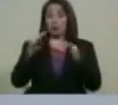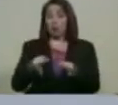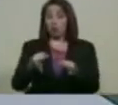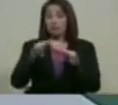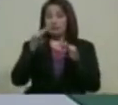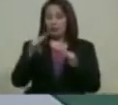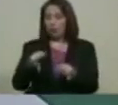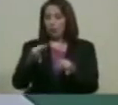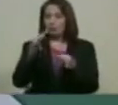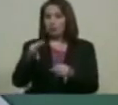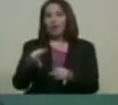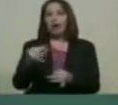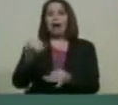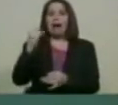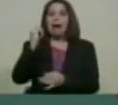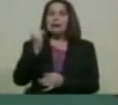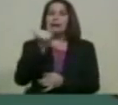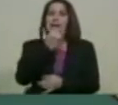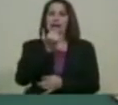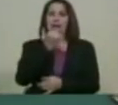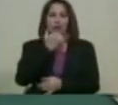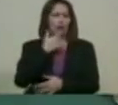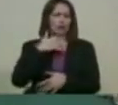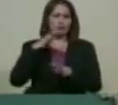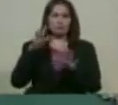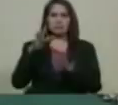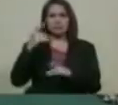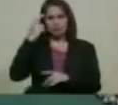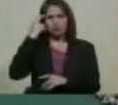seguro que hemos cometido errores, segurísimo,